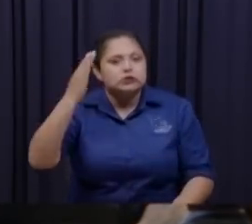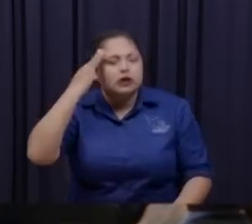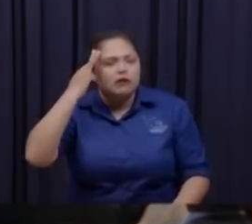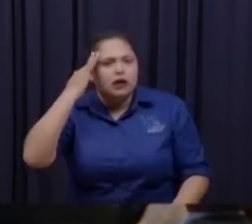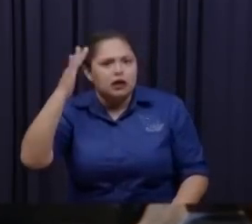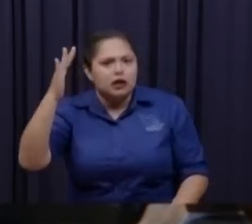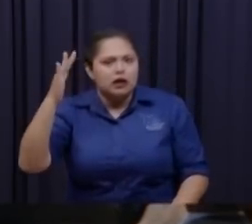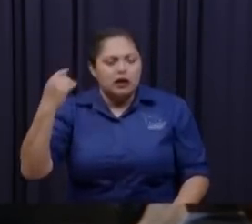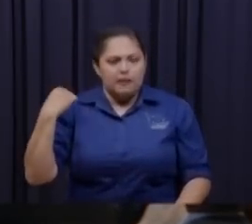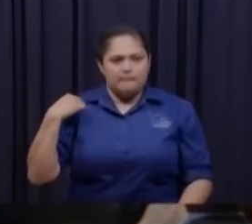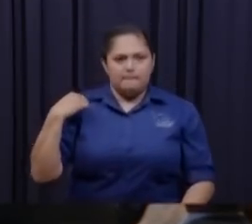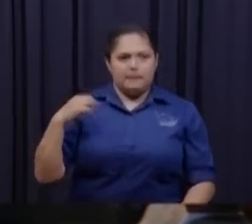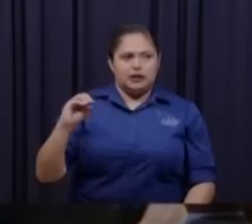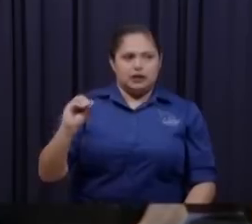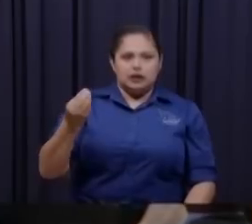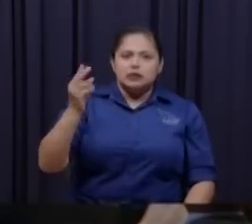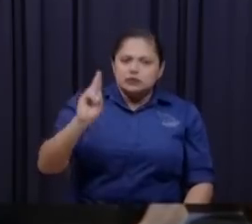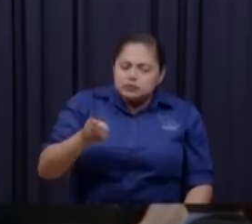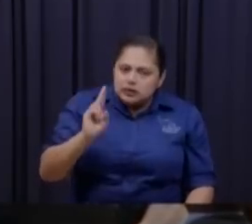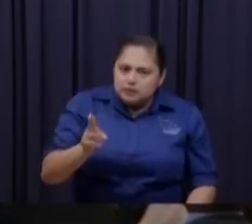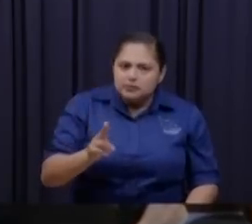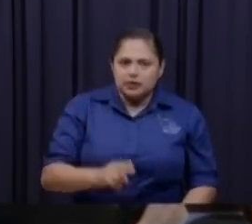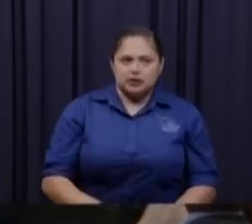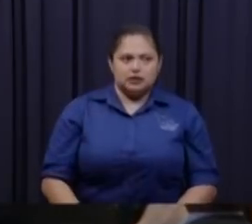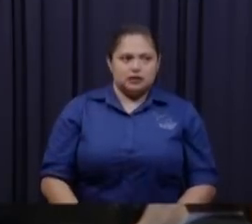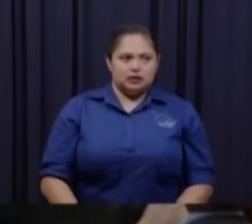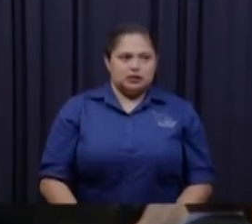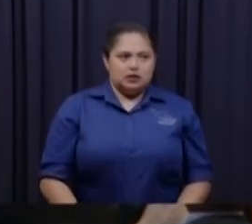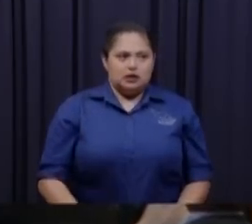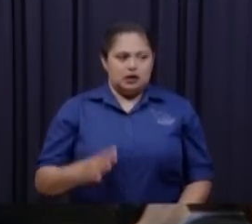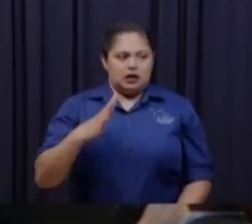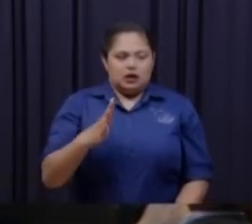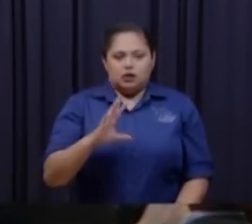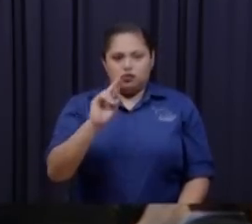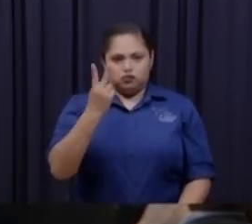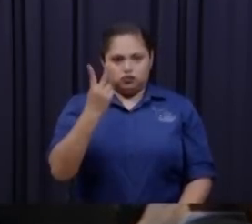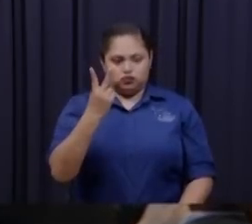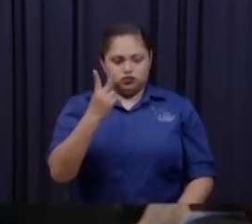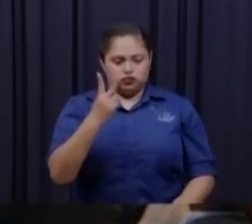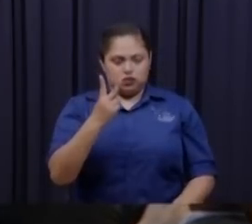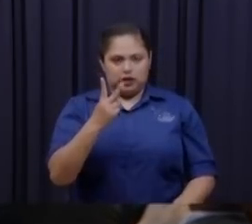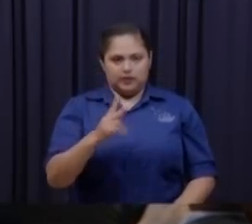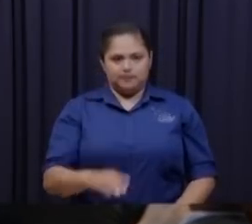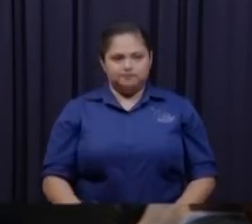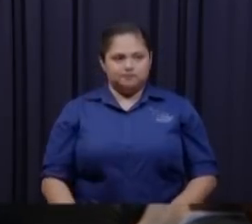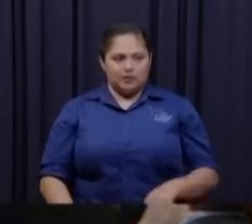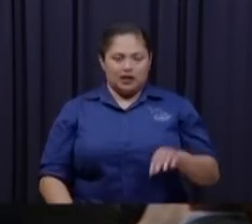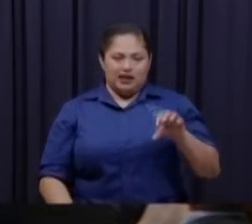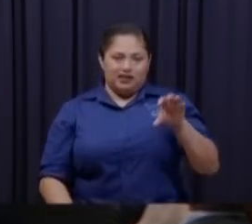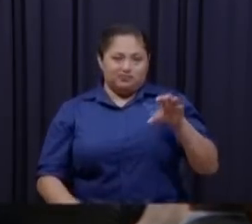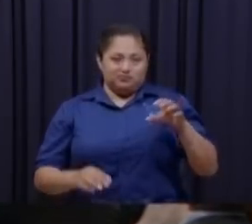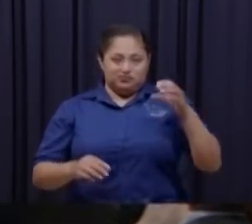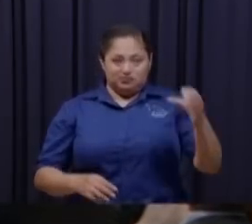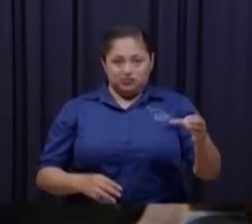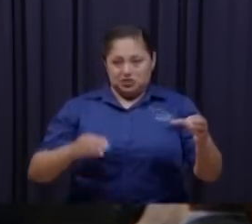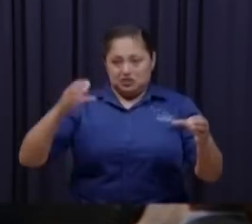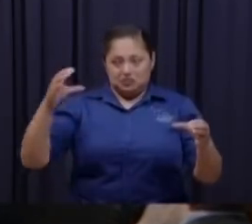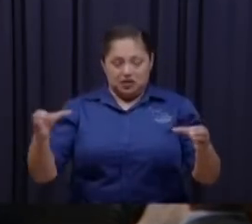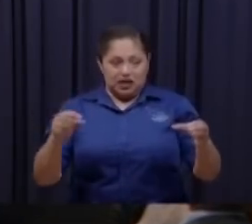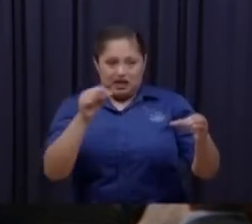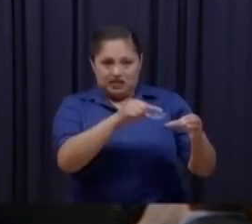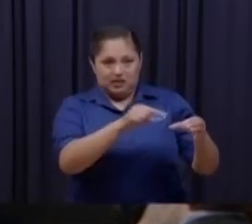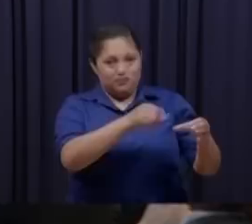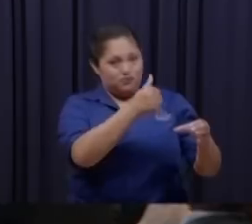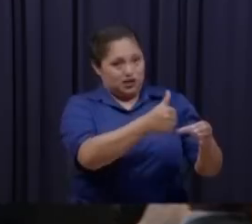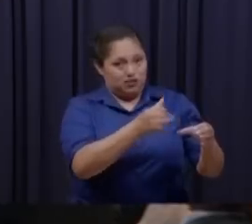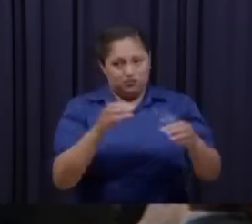que siempre hay dos extremos. que siempre está la luz y las tinieblas,